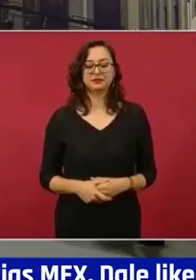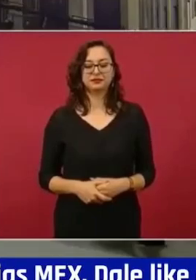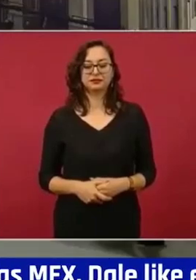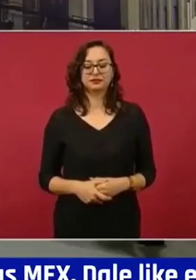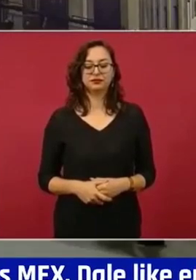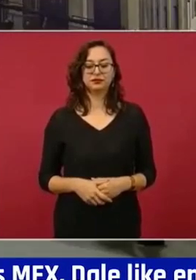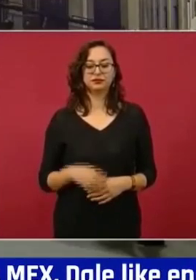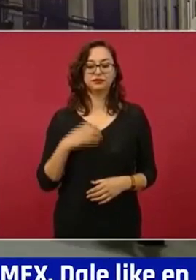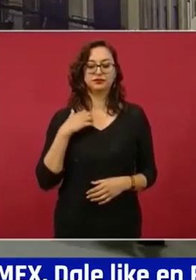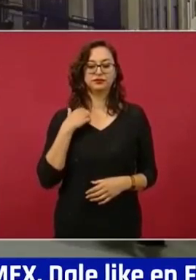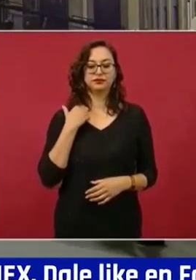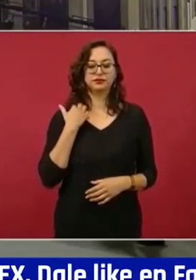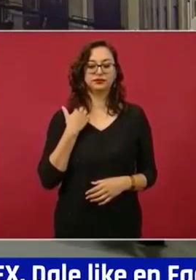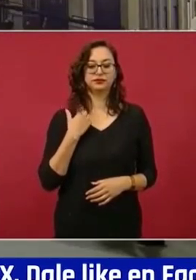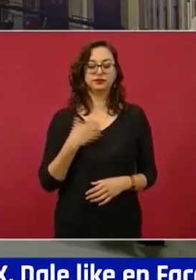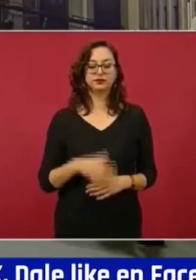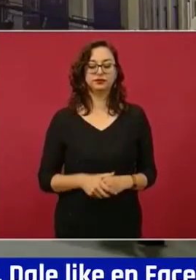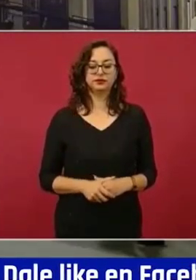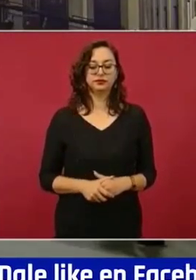¿O